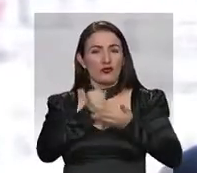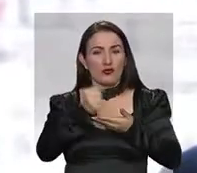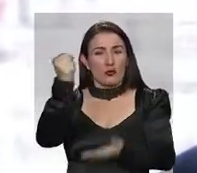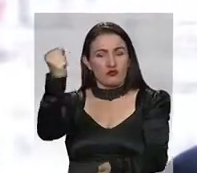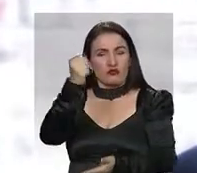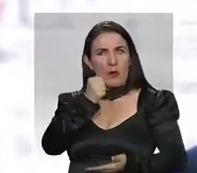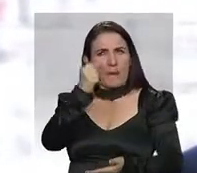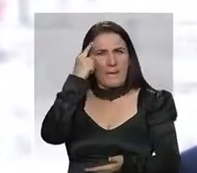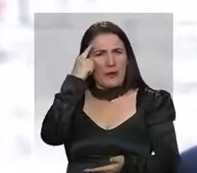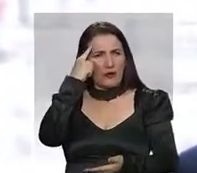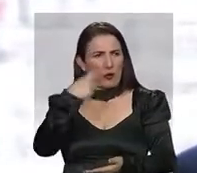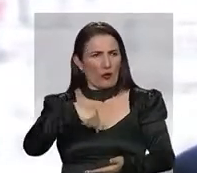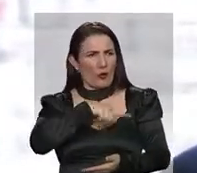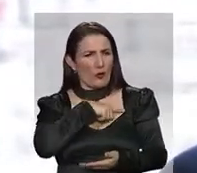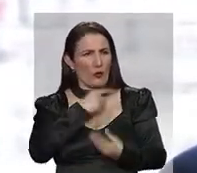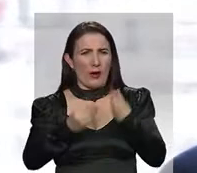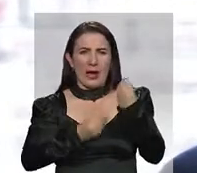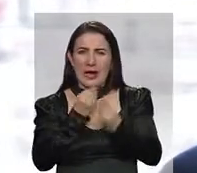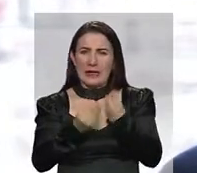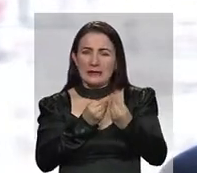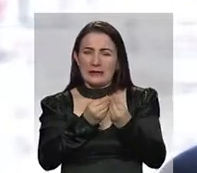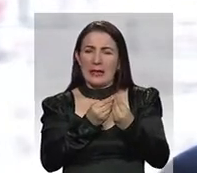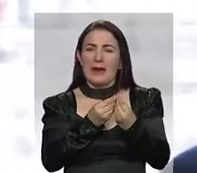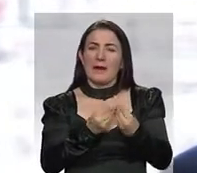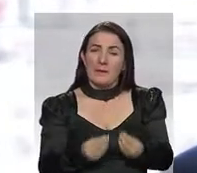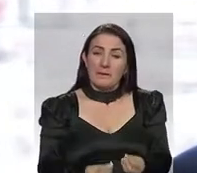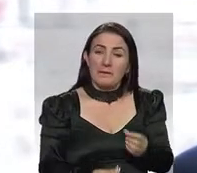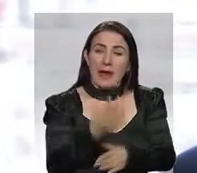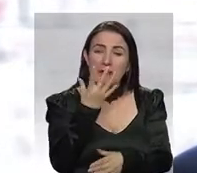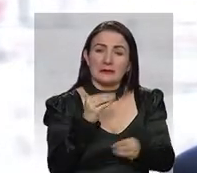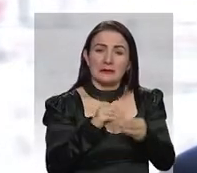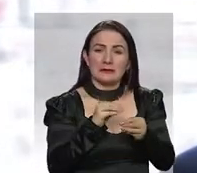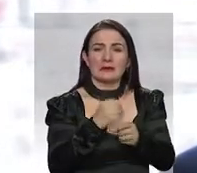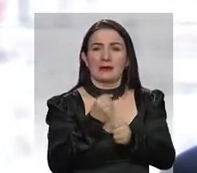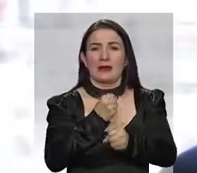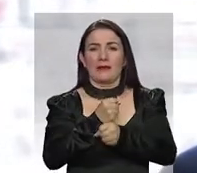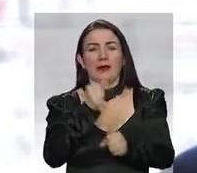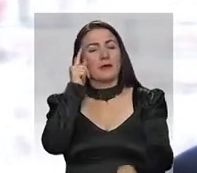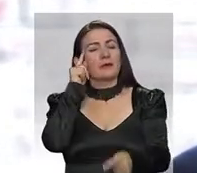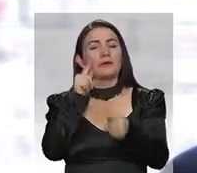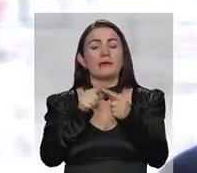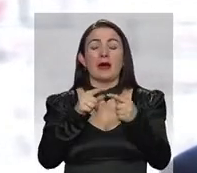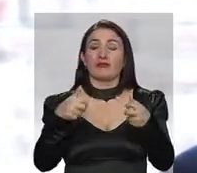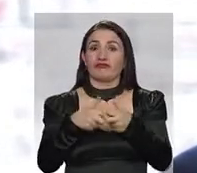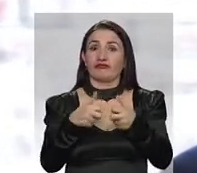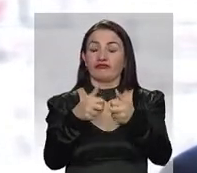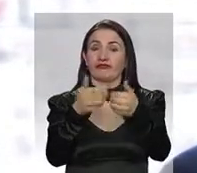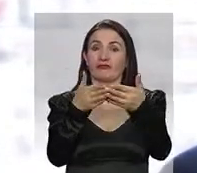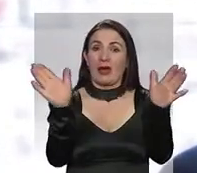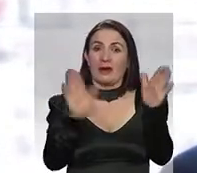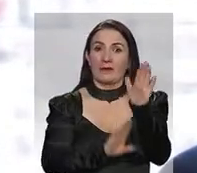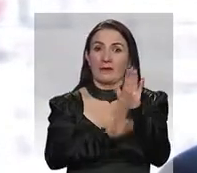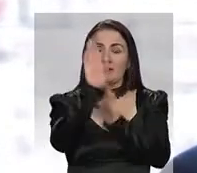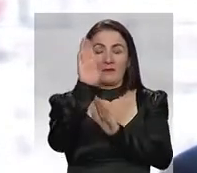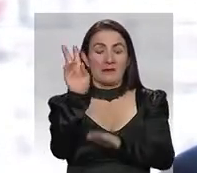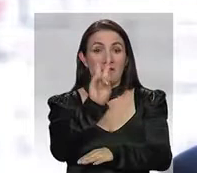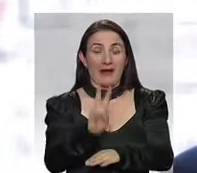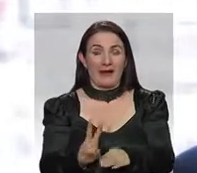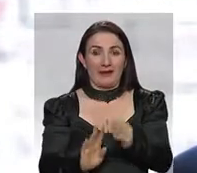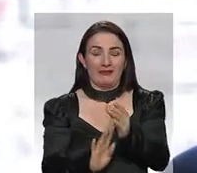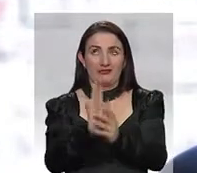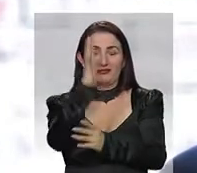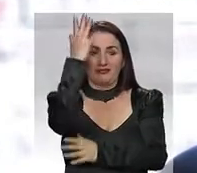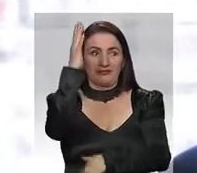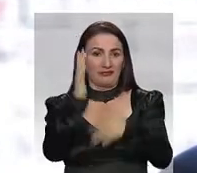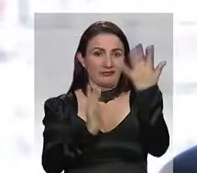juntarse y pensar con nosotros cómo podemos hacer para trabajar por esta reactivación más verde, una reactivación